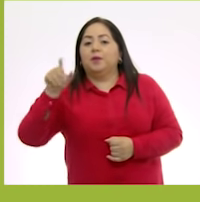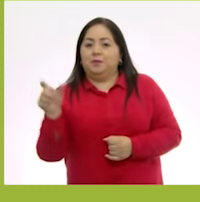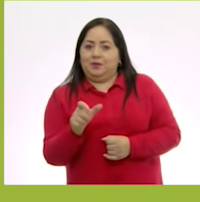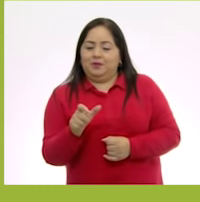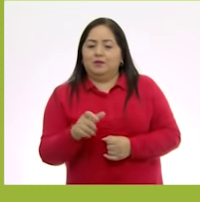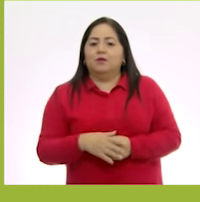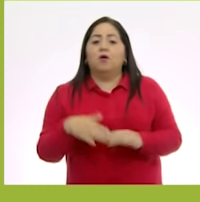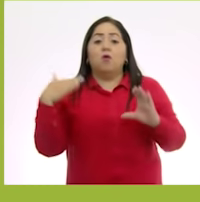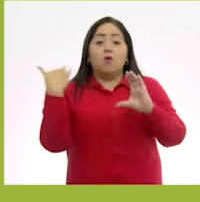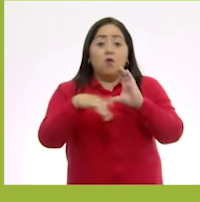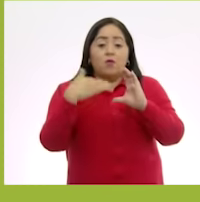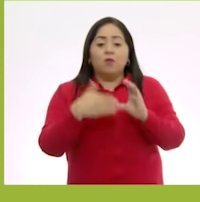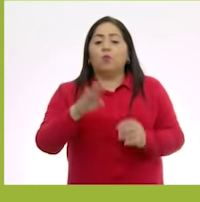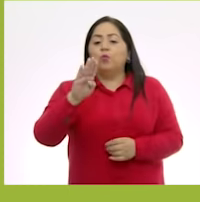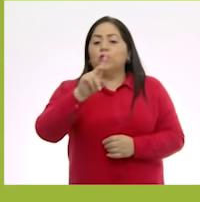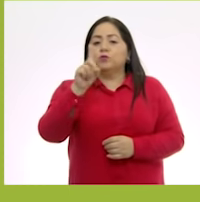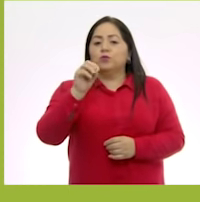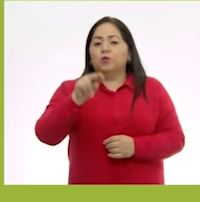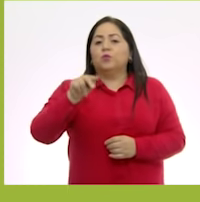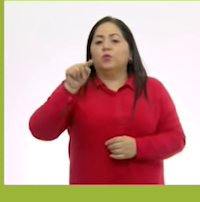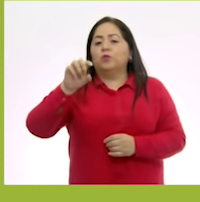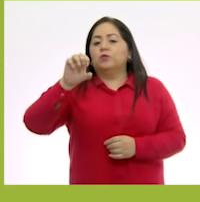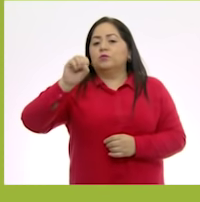sep.gob.mx. Correo: